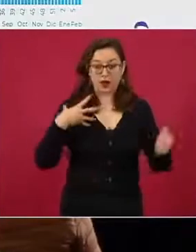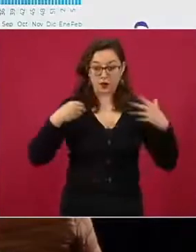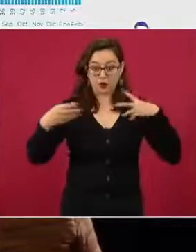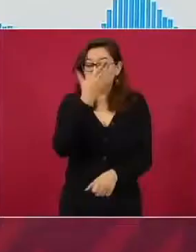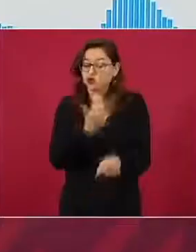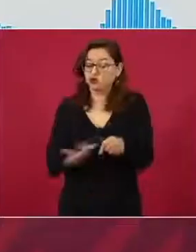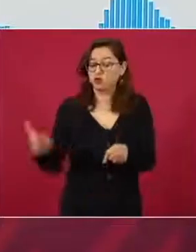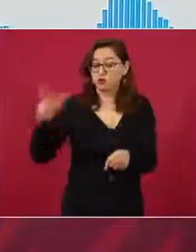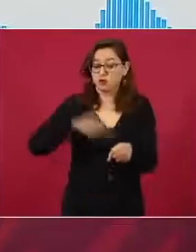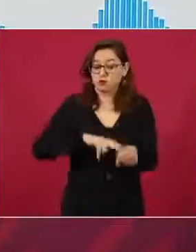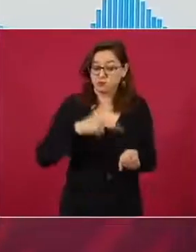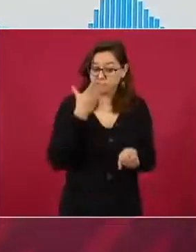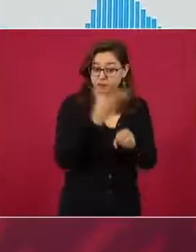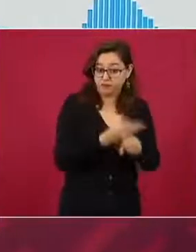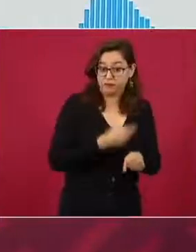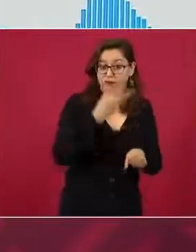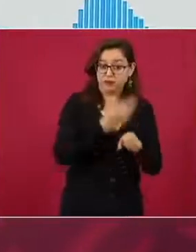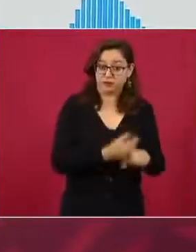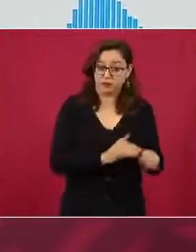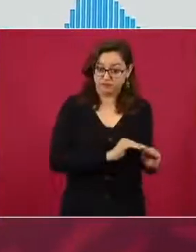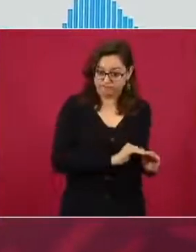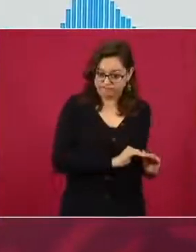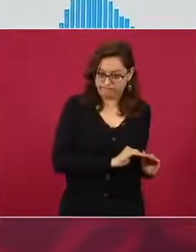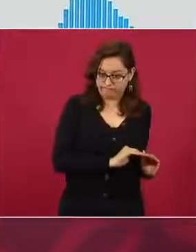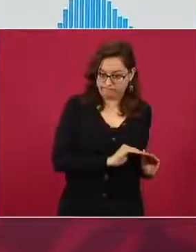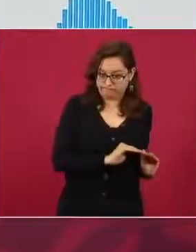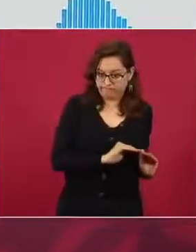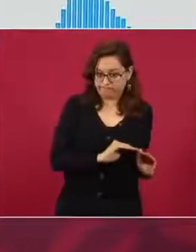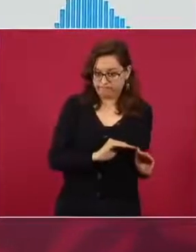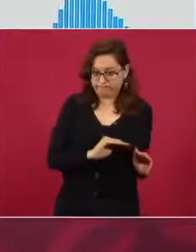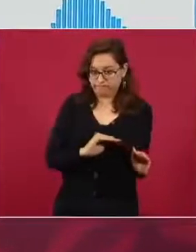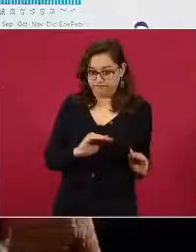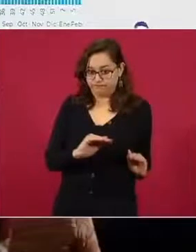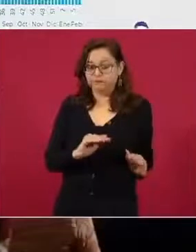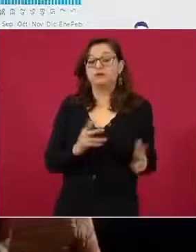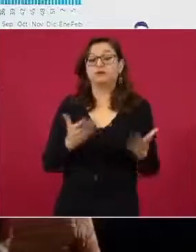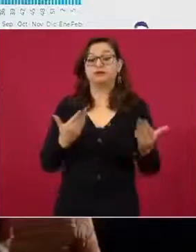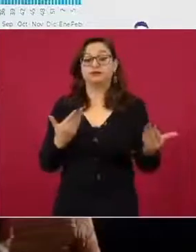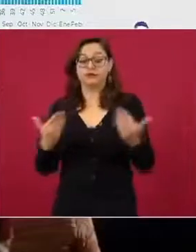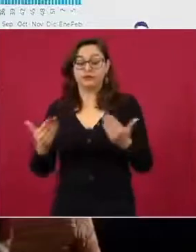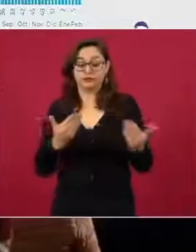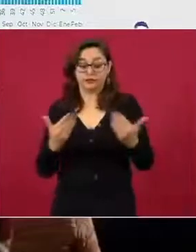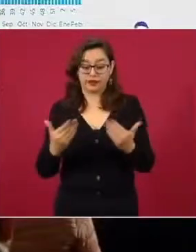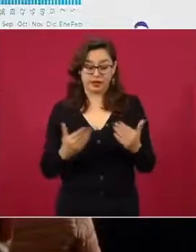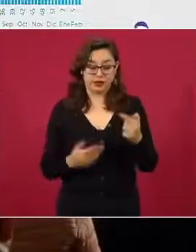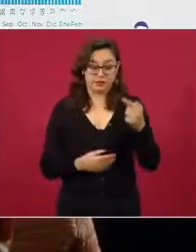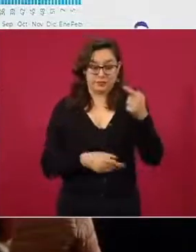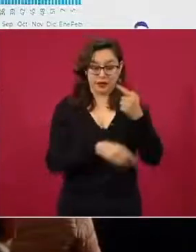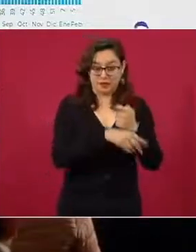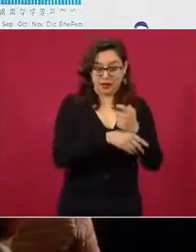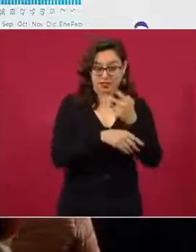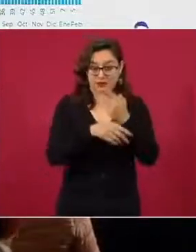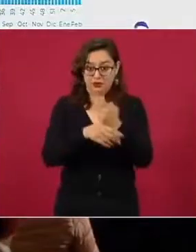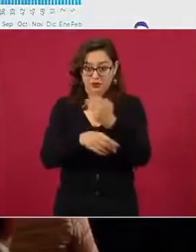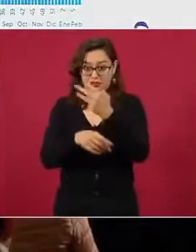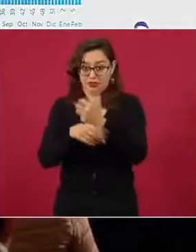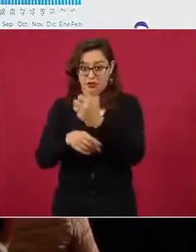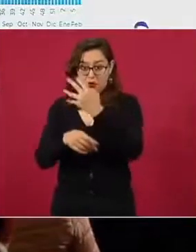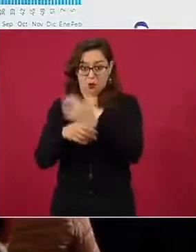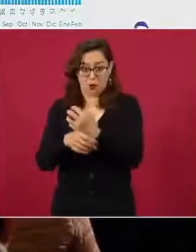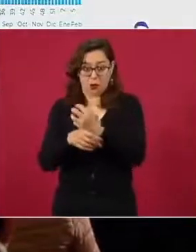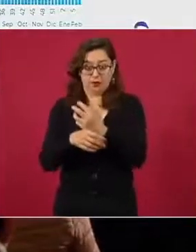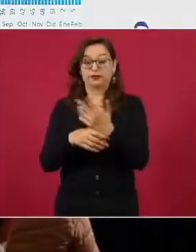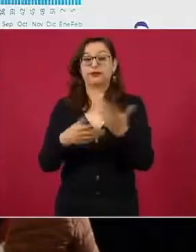inicio de la epidemia. Vámonos al contraste con la curva número cuatro, segunda, tercera, cuarta, que es la de